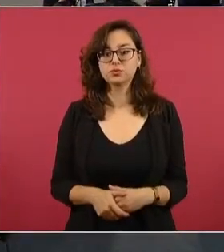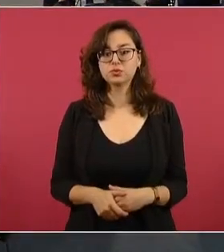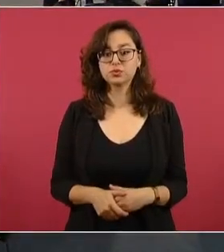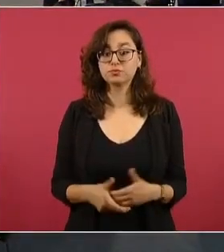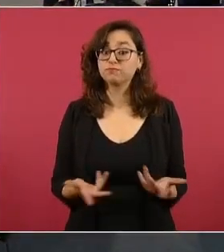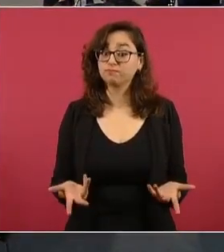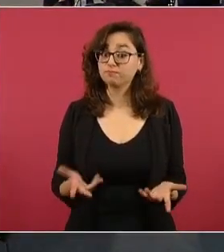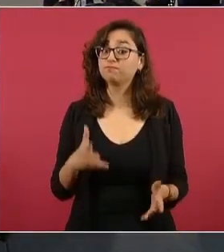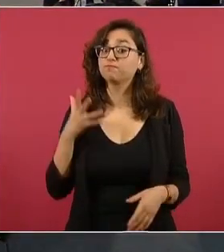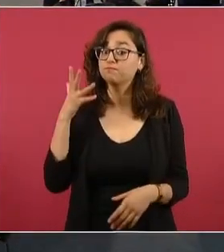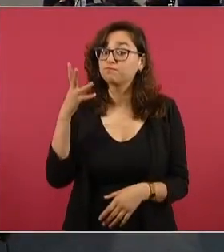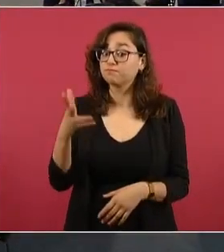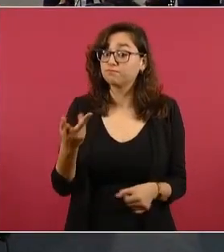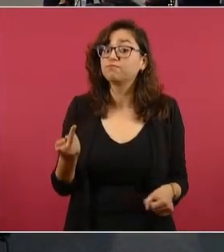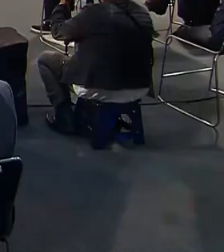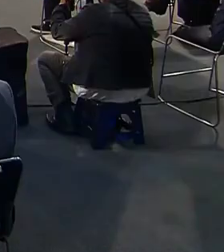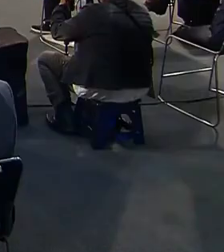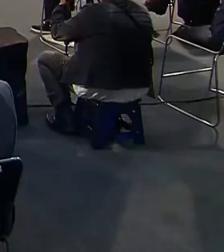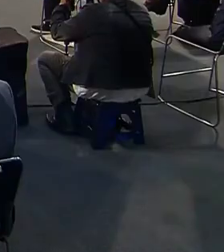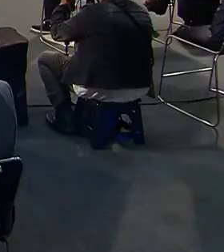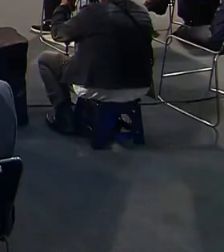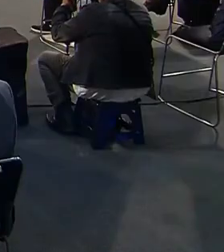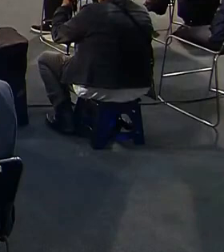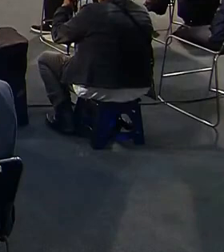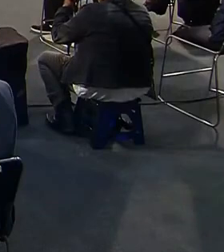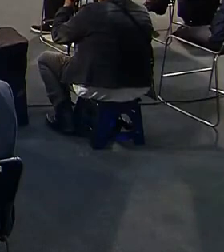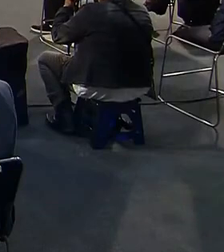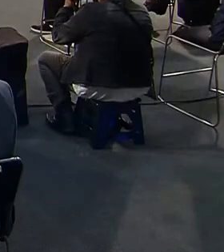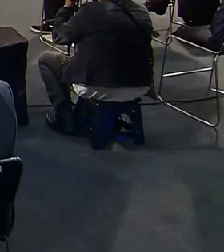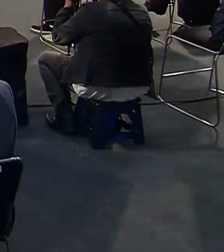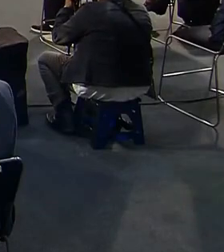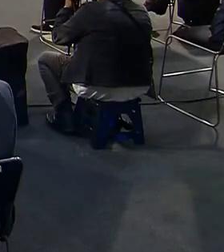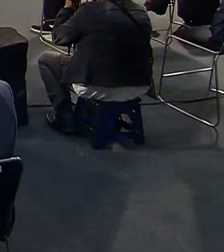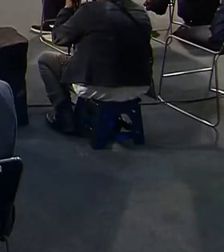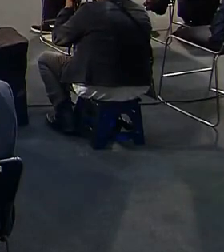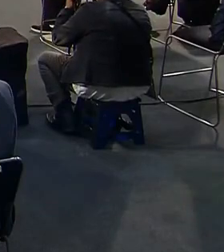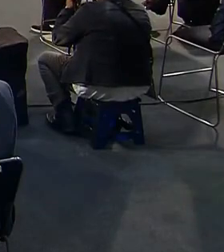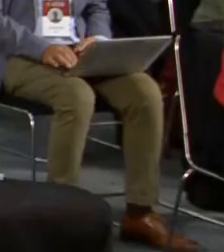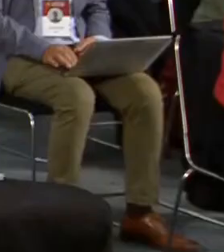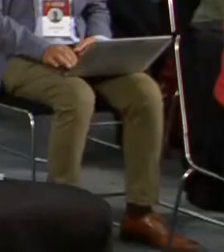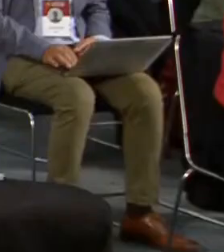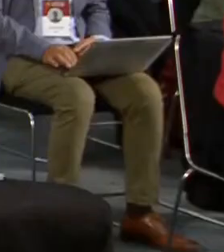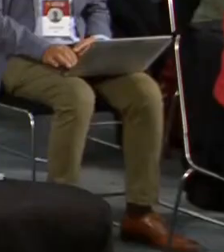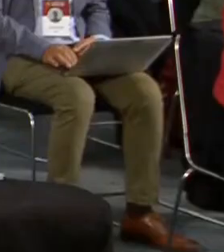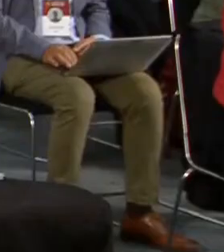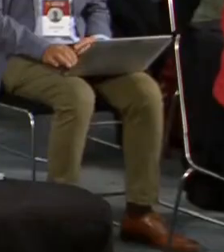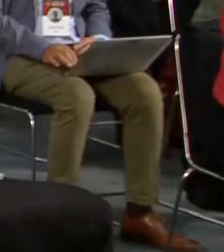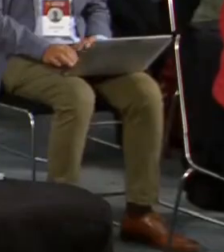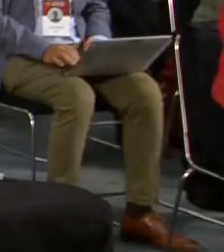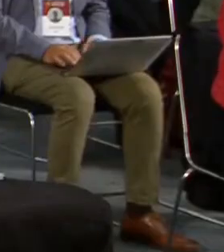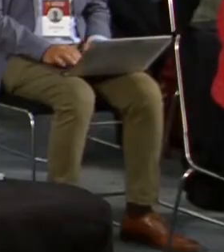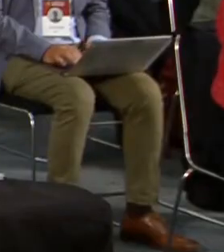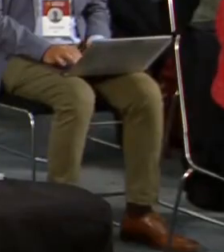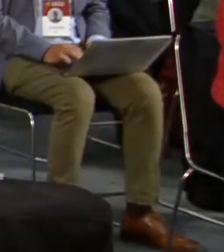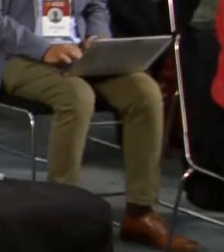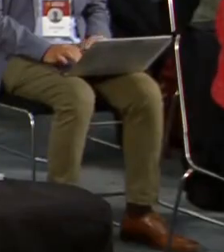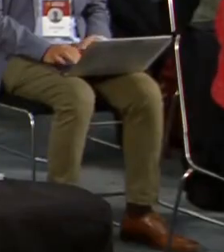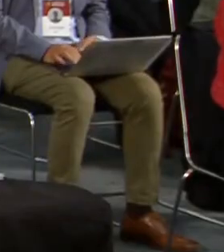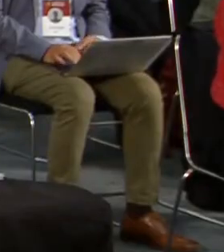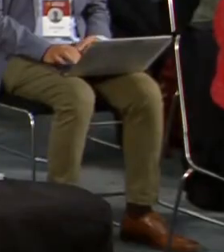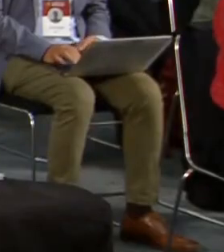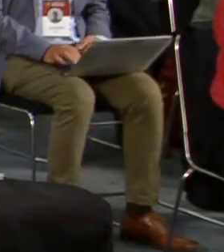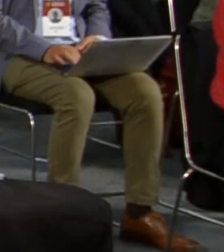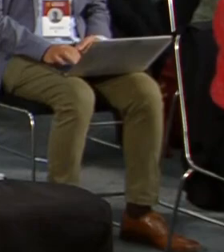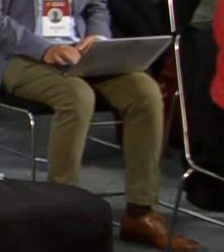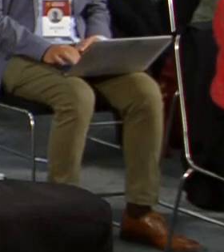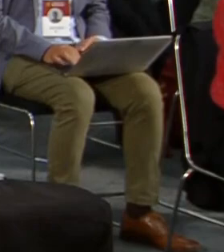en Jalisco y los trabajadores, la gente que he traído al tema, me pide que por favor